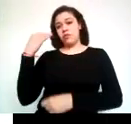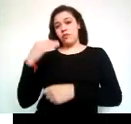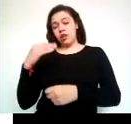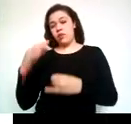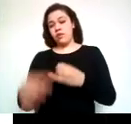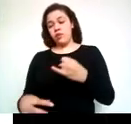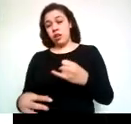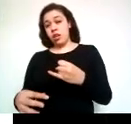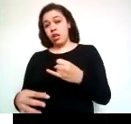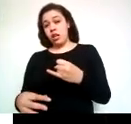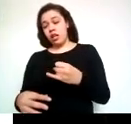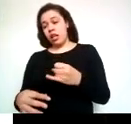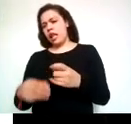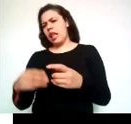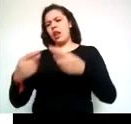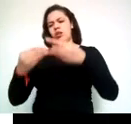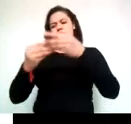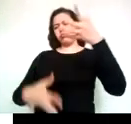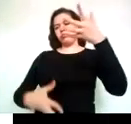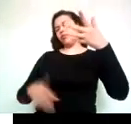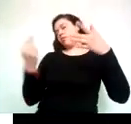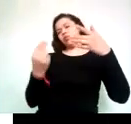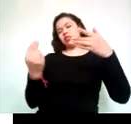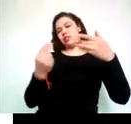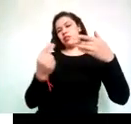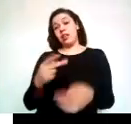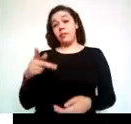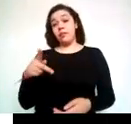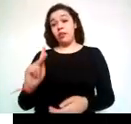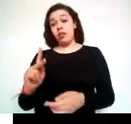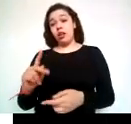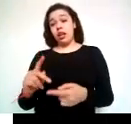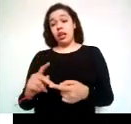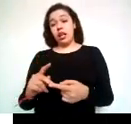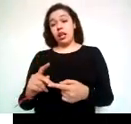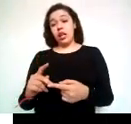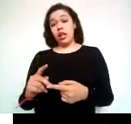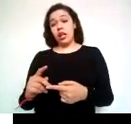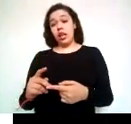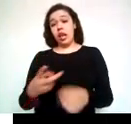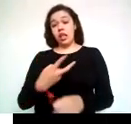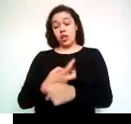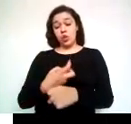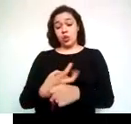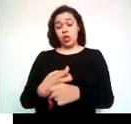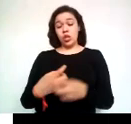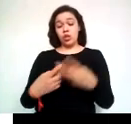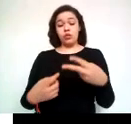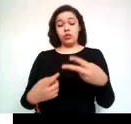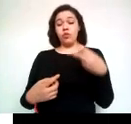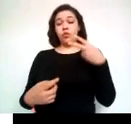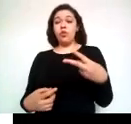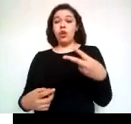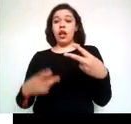siguientes secciones. Sin embargo, si en la sección 2 nos responde a alguna de las preguntas que